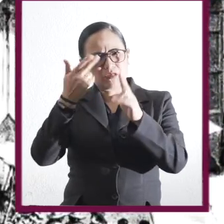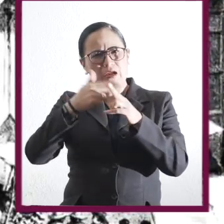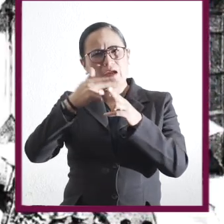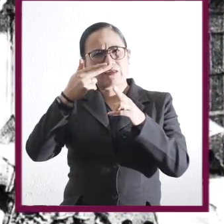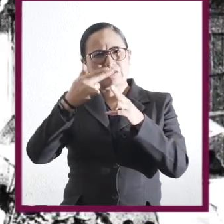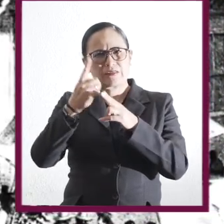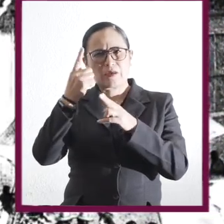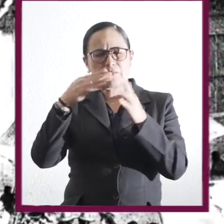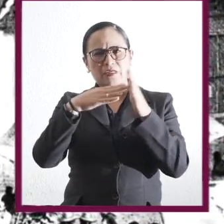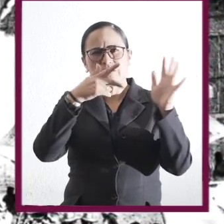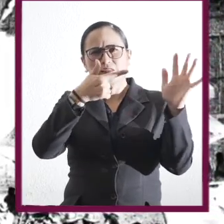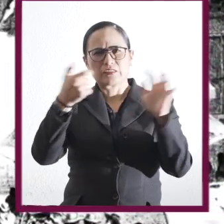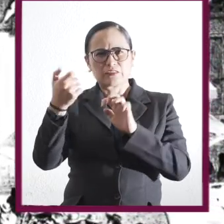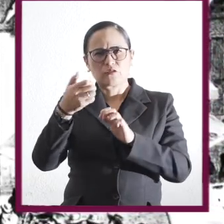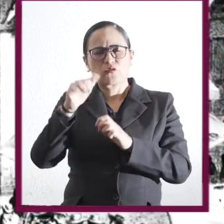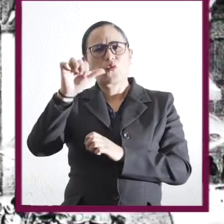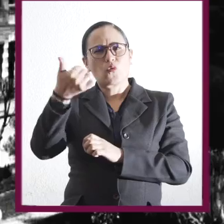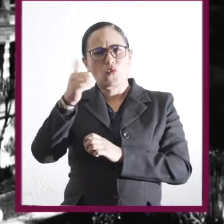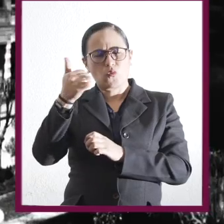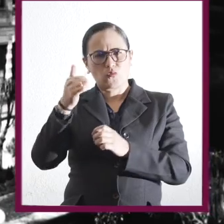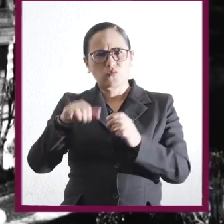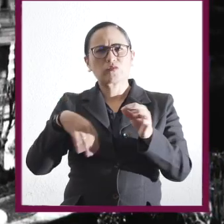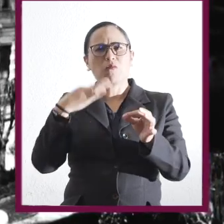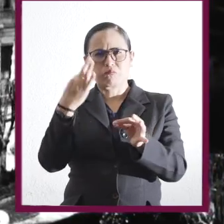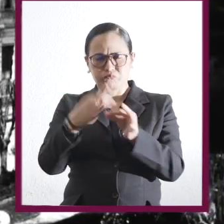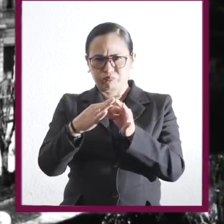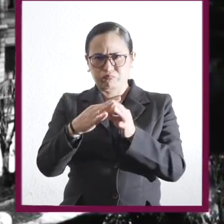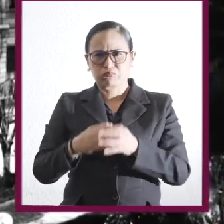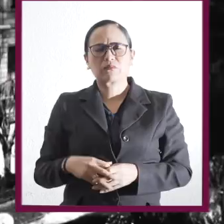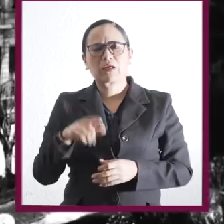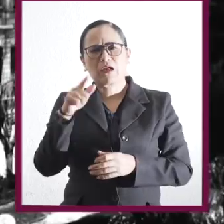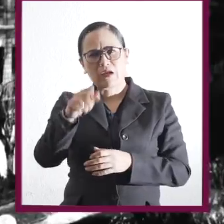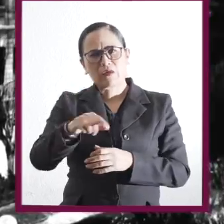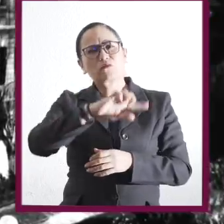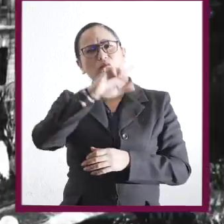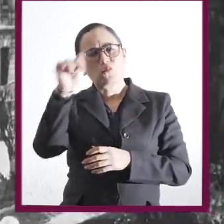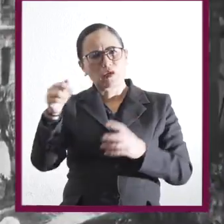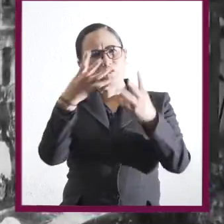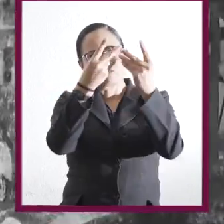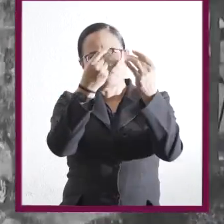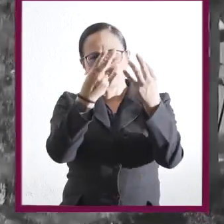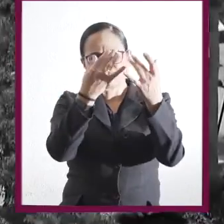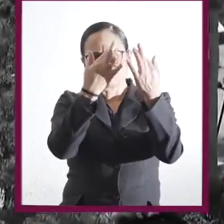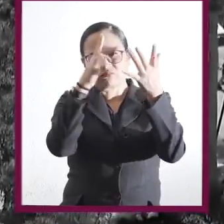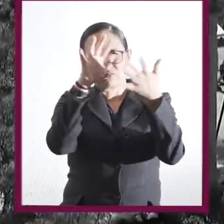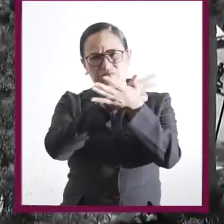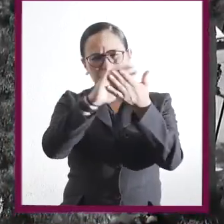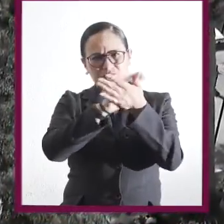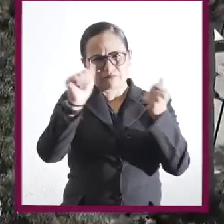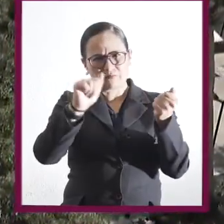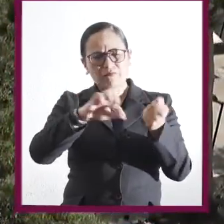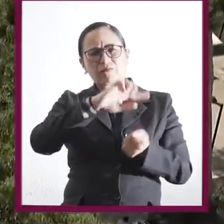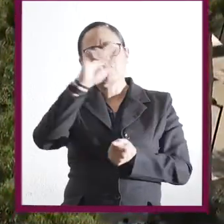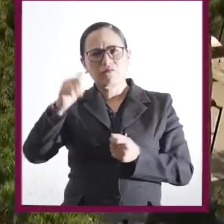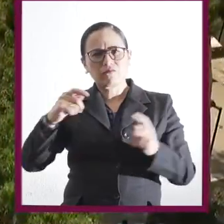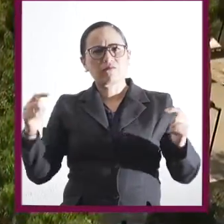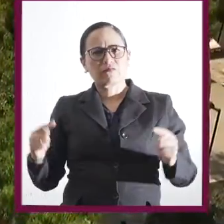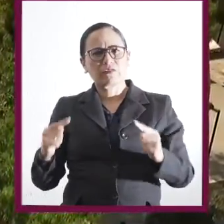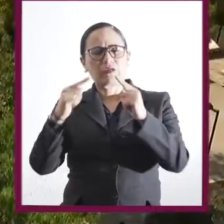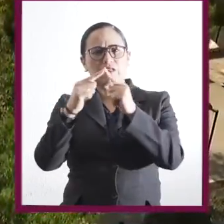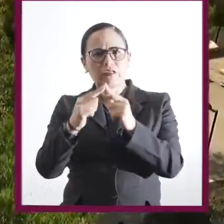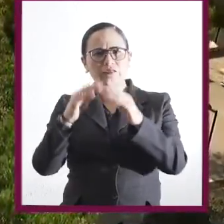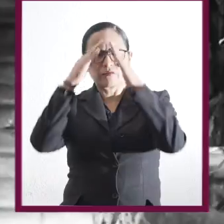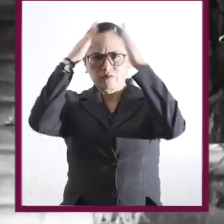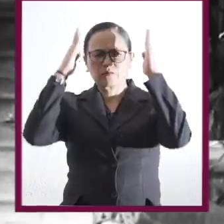quedó terminado en 1711. Este inmueble fue derribado para dar paso a otra iglesia dedicada a la Virgen